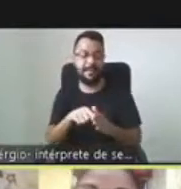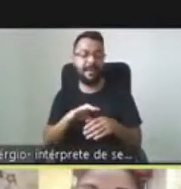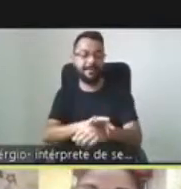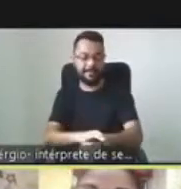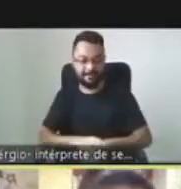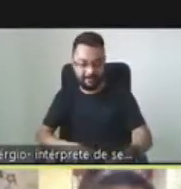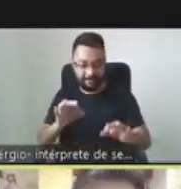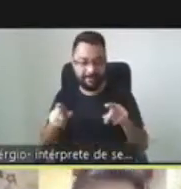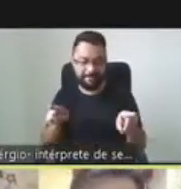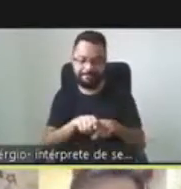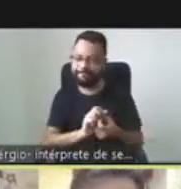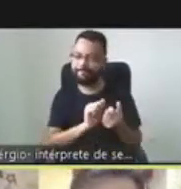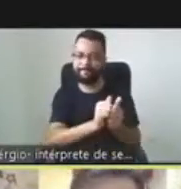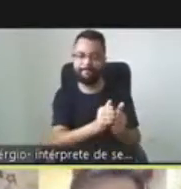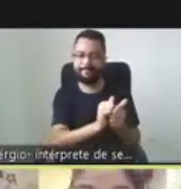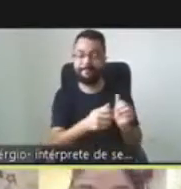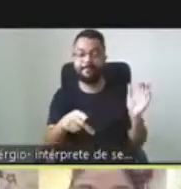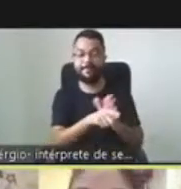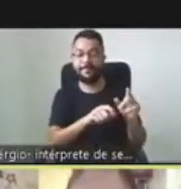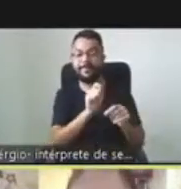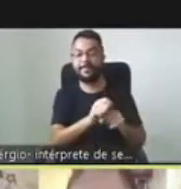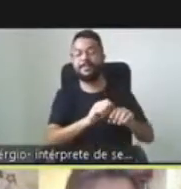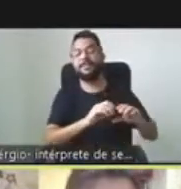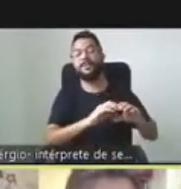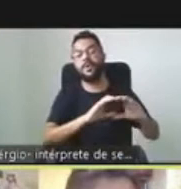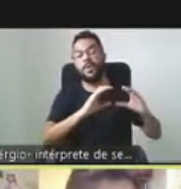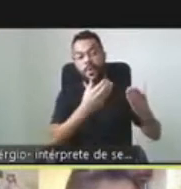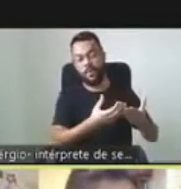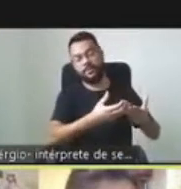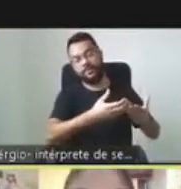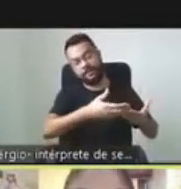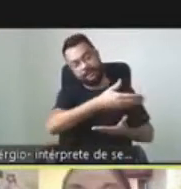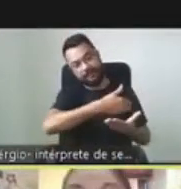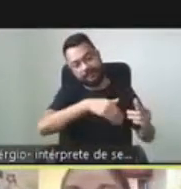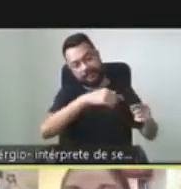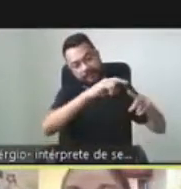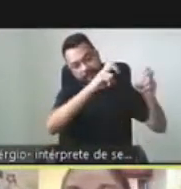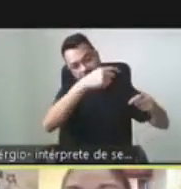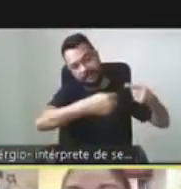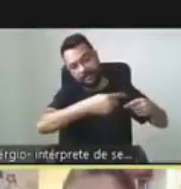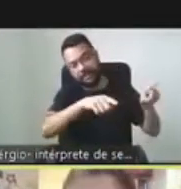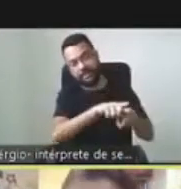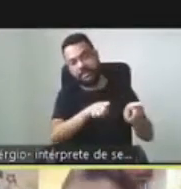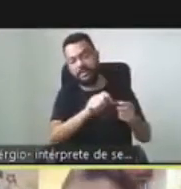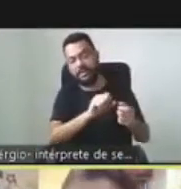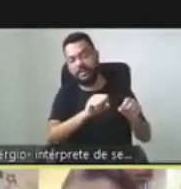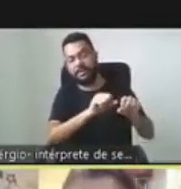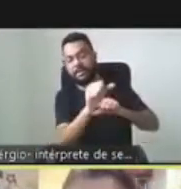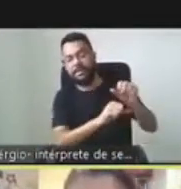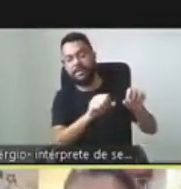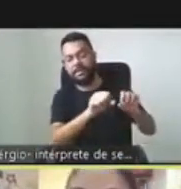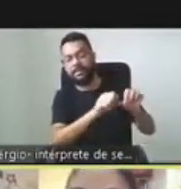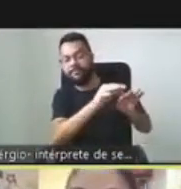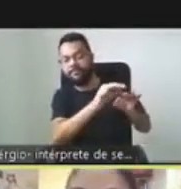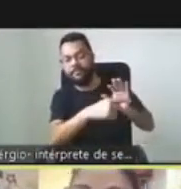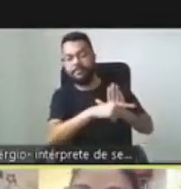justamente la convención vino a romper los esquemas y a hablarnos desde otra perspectiva,